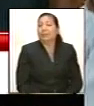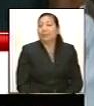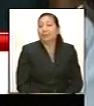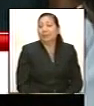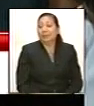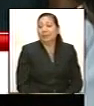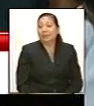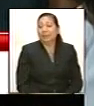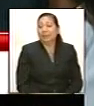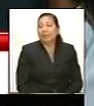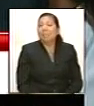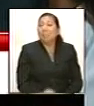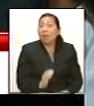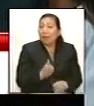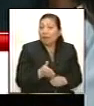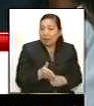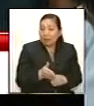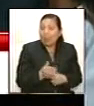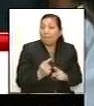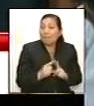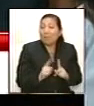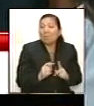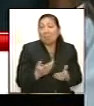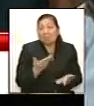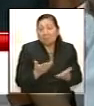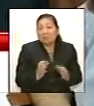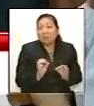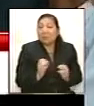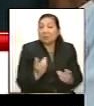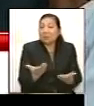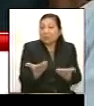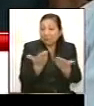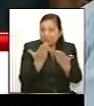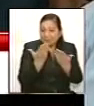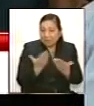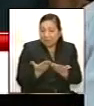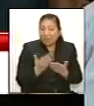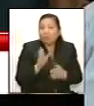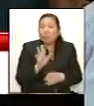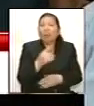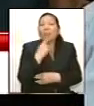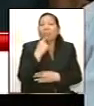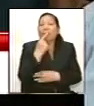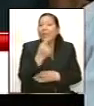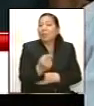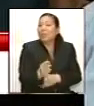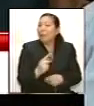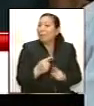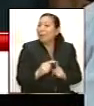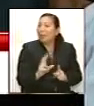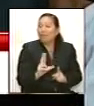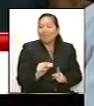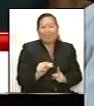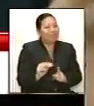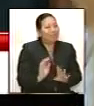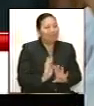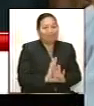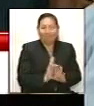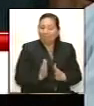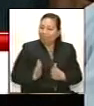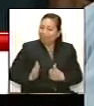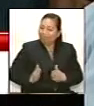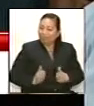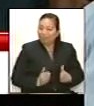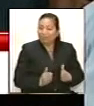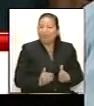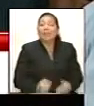tan redundante. Van a ir a Divindad, posiblemente se le reciba la denuncia, pero no es el camino a